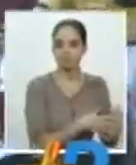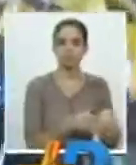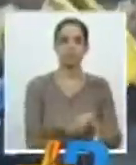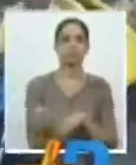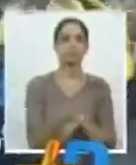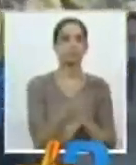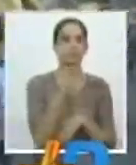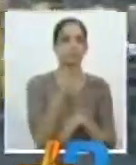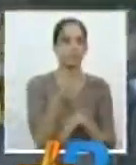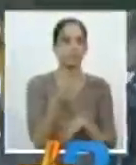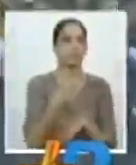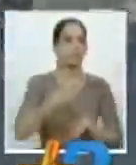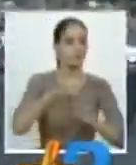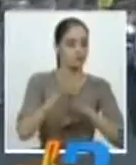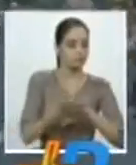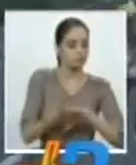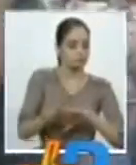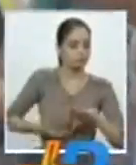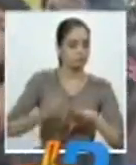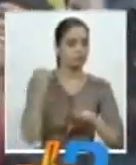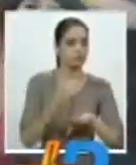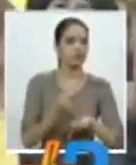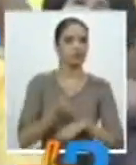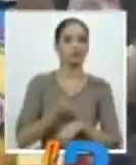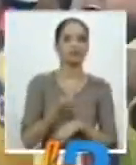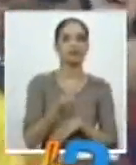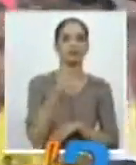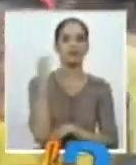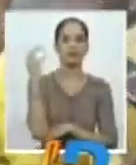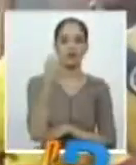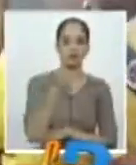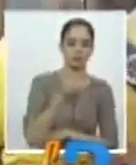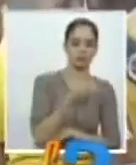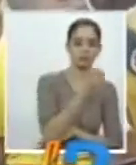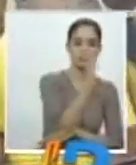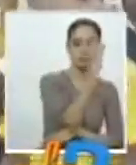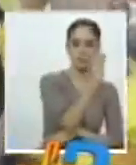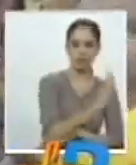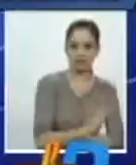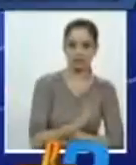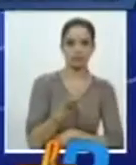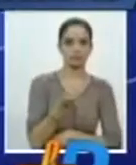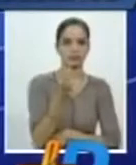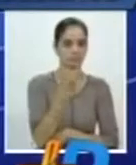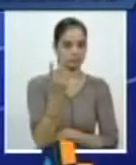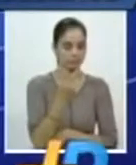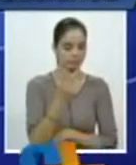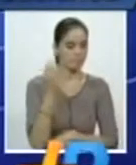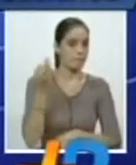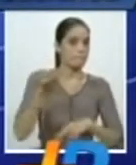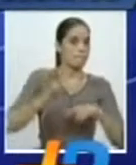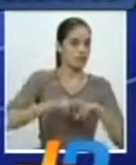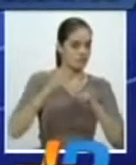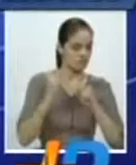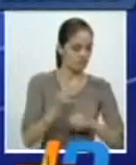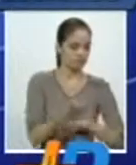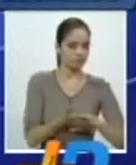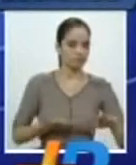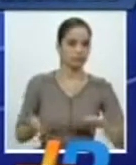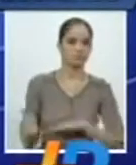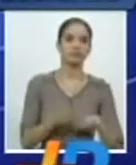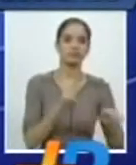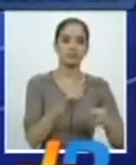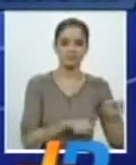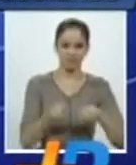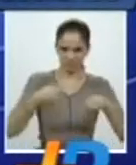descartó medidas más drásticas para el encuentro entre la Selección Colombia y Brasil el próximo viernes. Por su parte, los motociclistas que